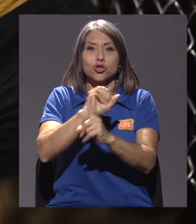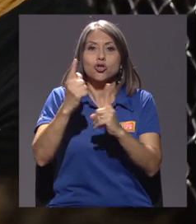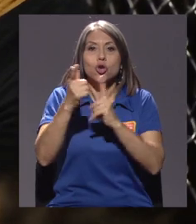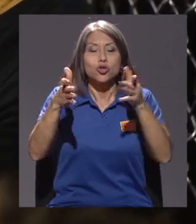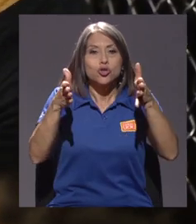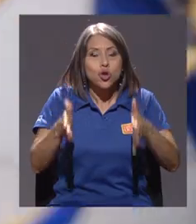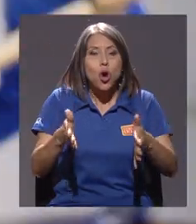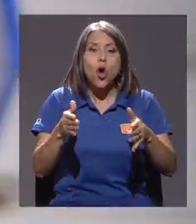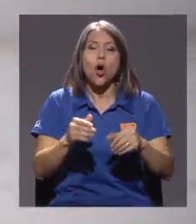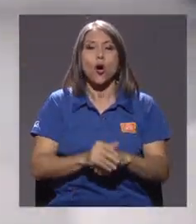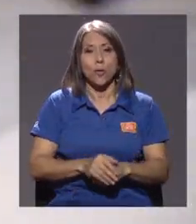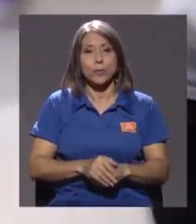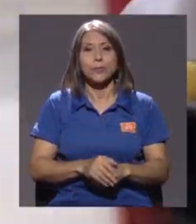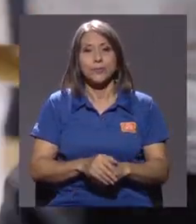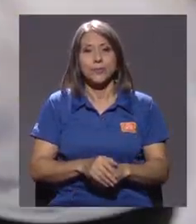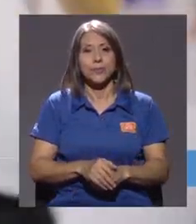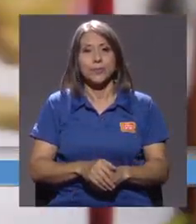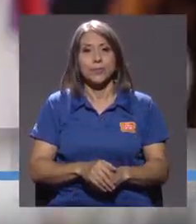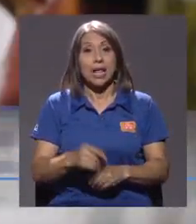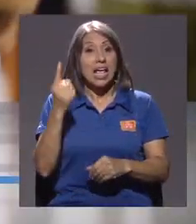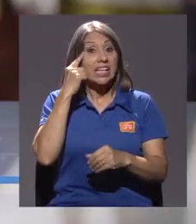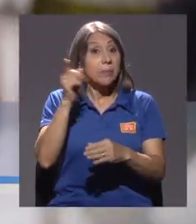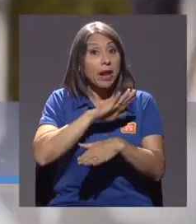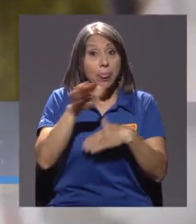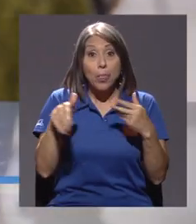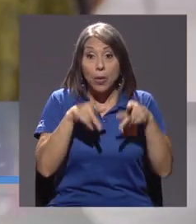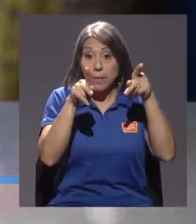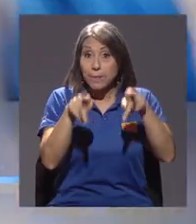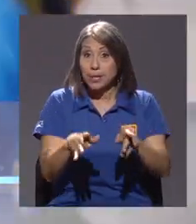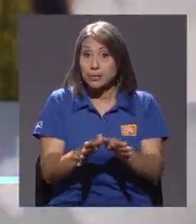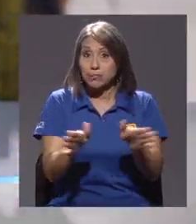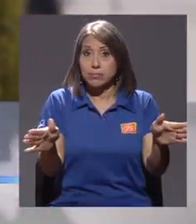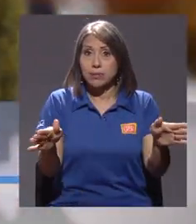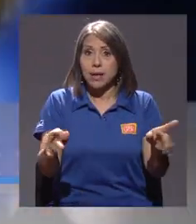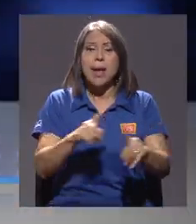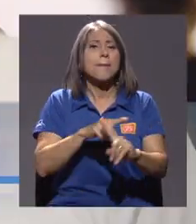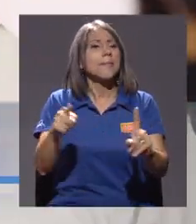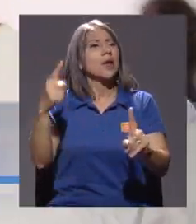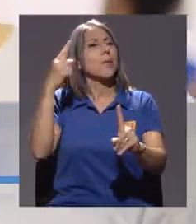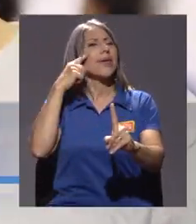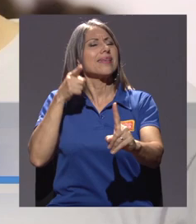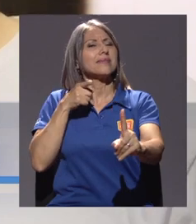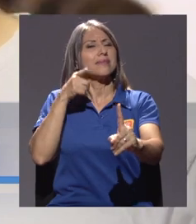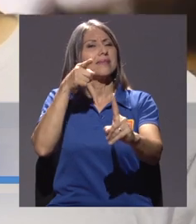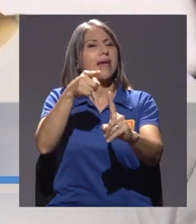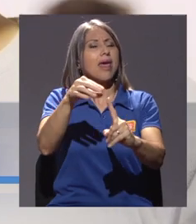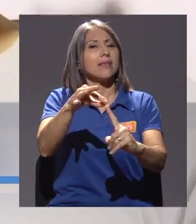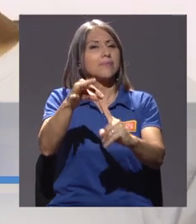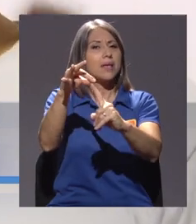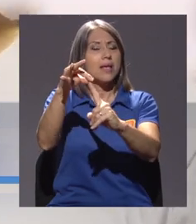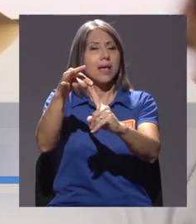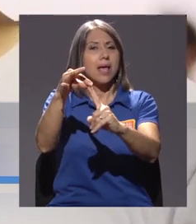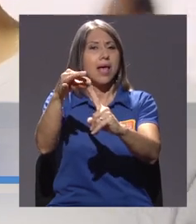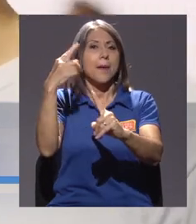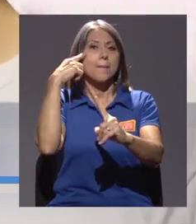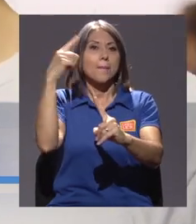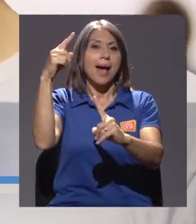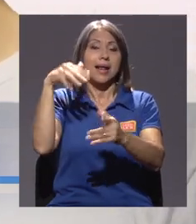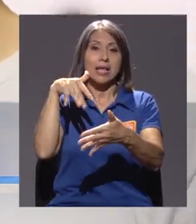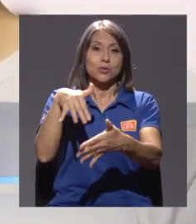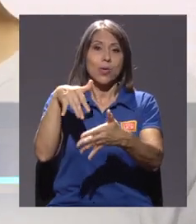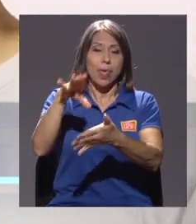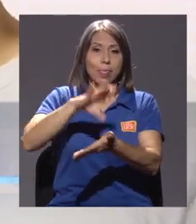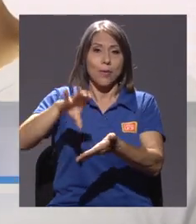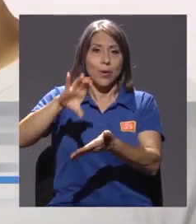los sociólogos también. Es para todo público, pero está pensada especialmente para los